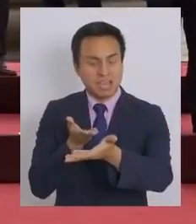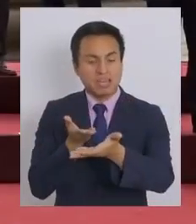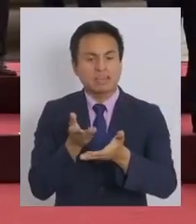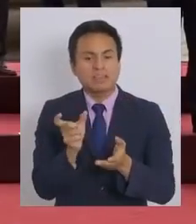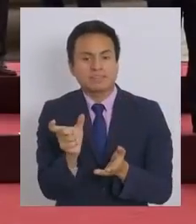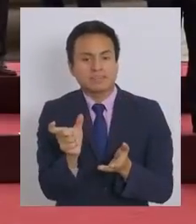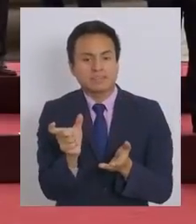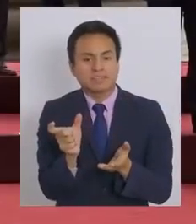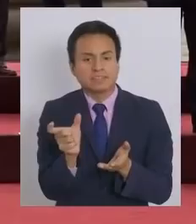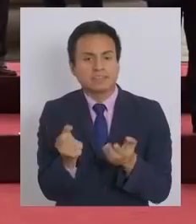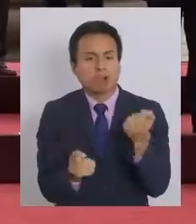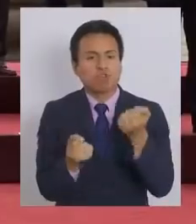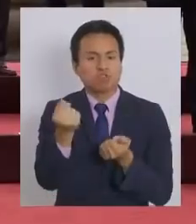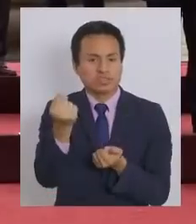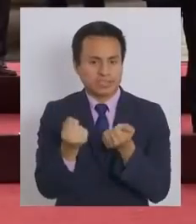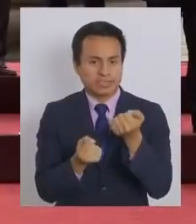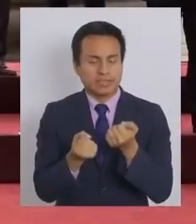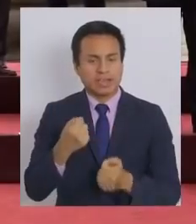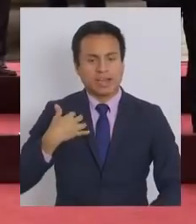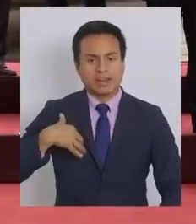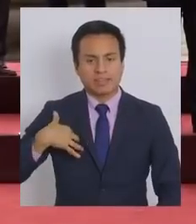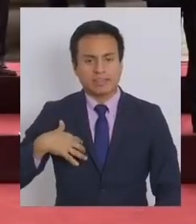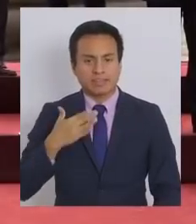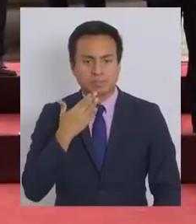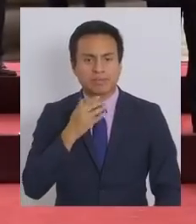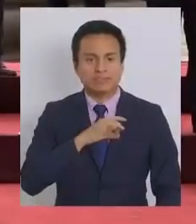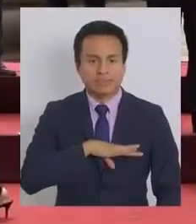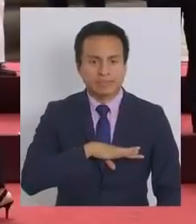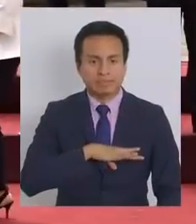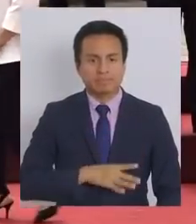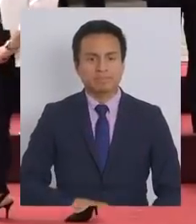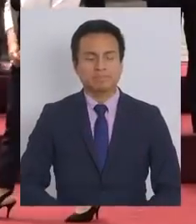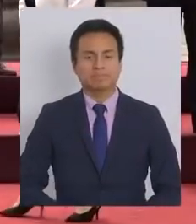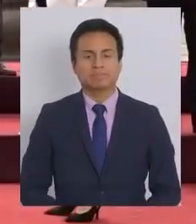licencias de conducir entre Argentina y Chile.